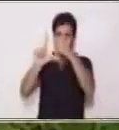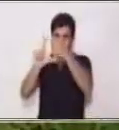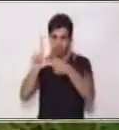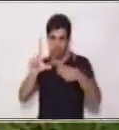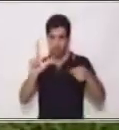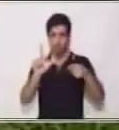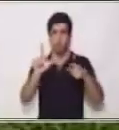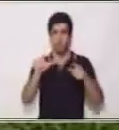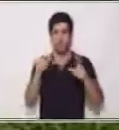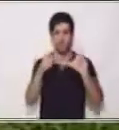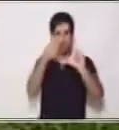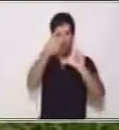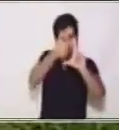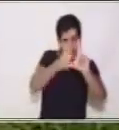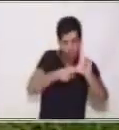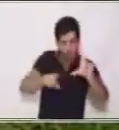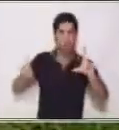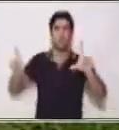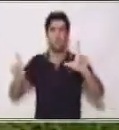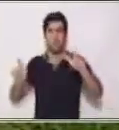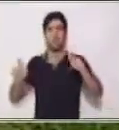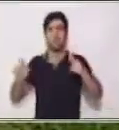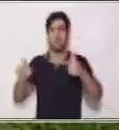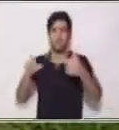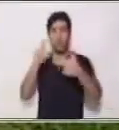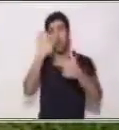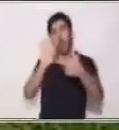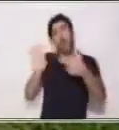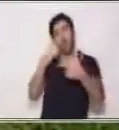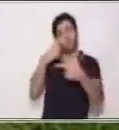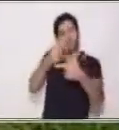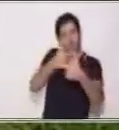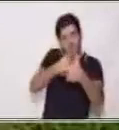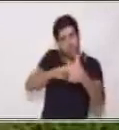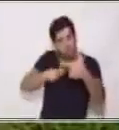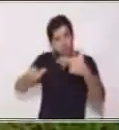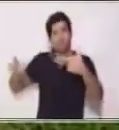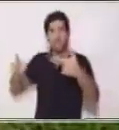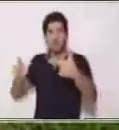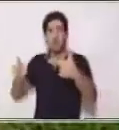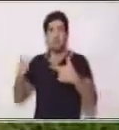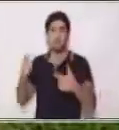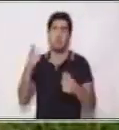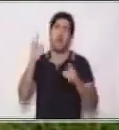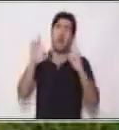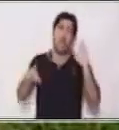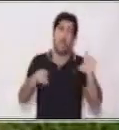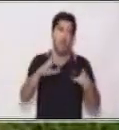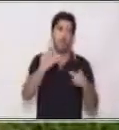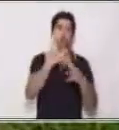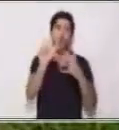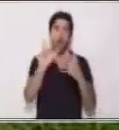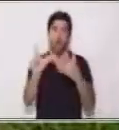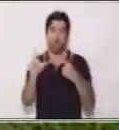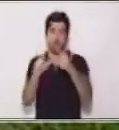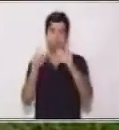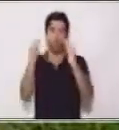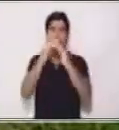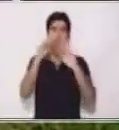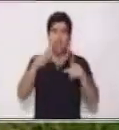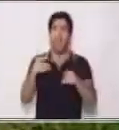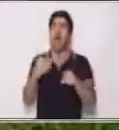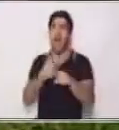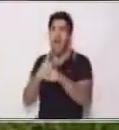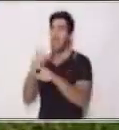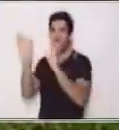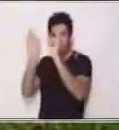alto, largo. Y esta es una figura muy característica de muchos elementos que pueden estar dentro de casa.